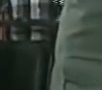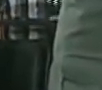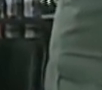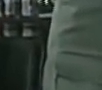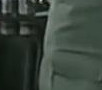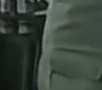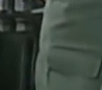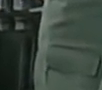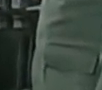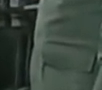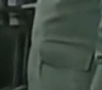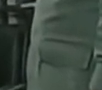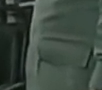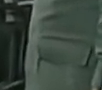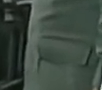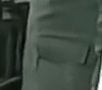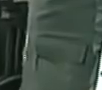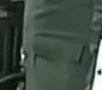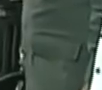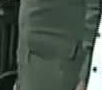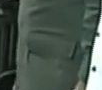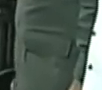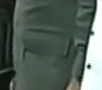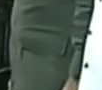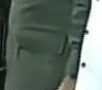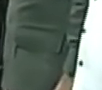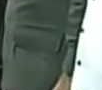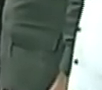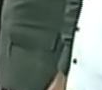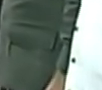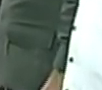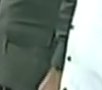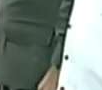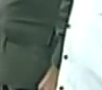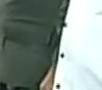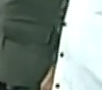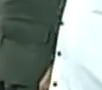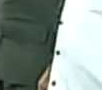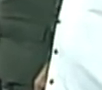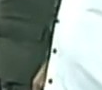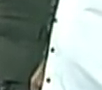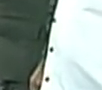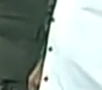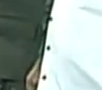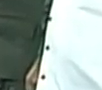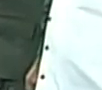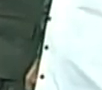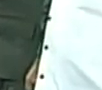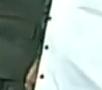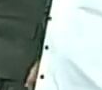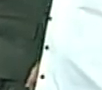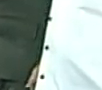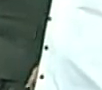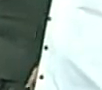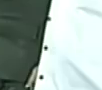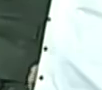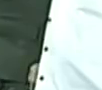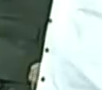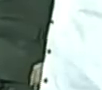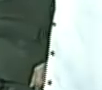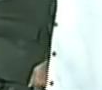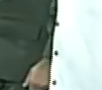importante videoconferencia con gobernadores y protectores de los estados bolivarianos en el territorio